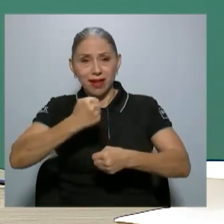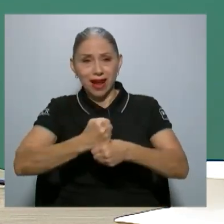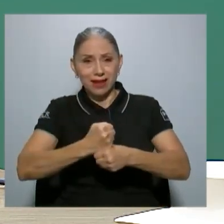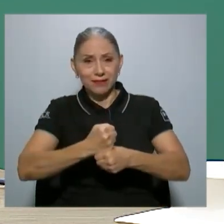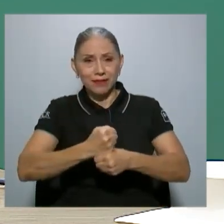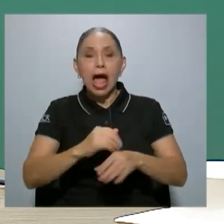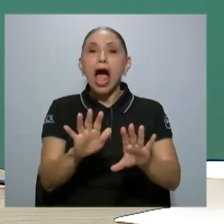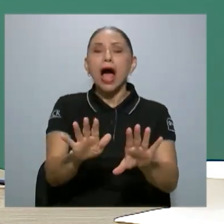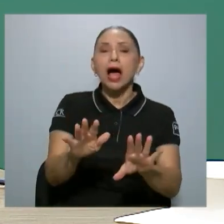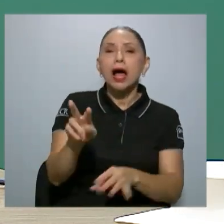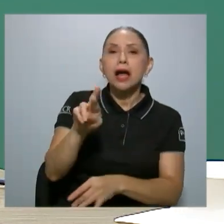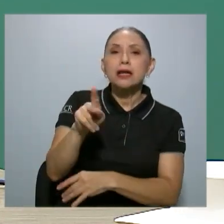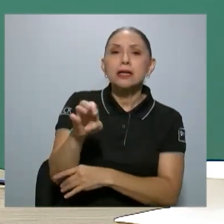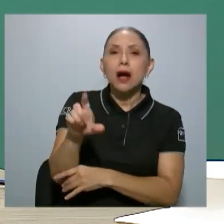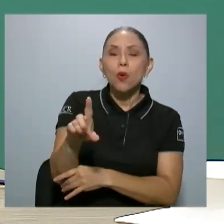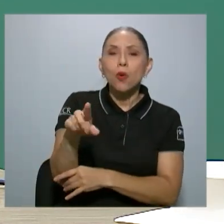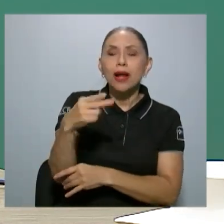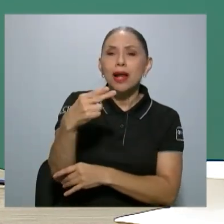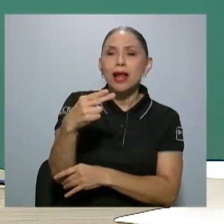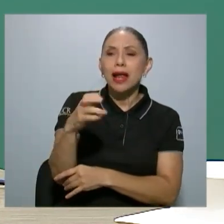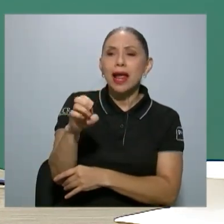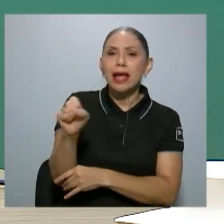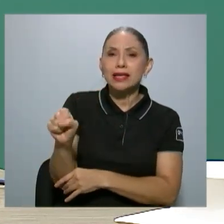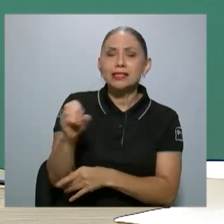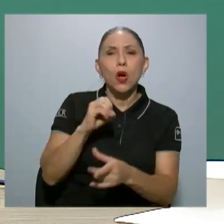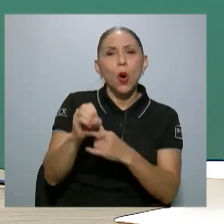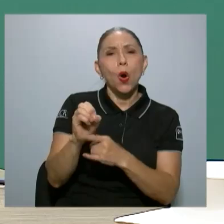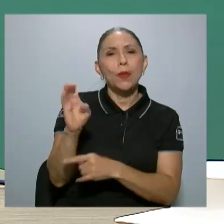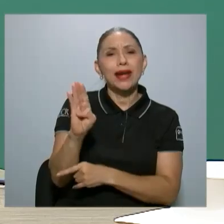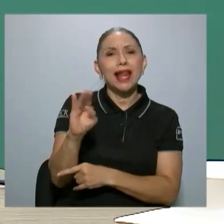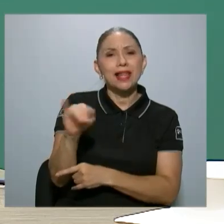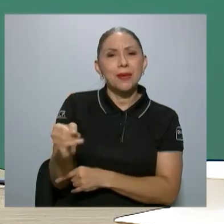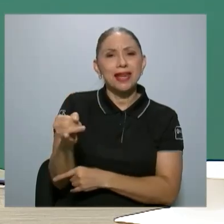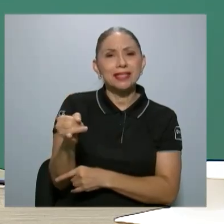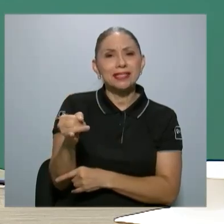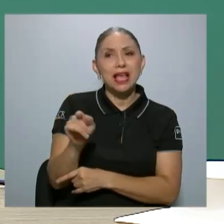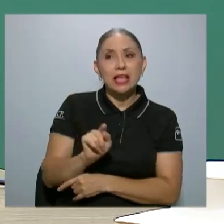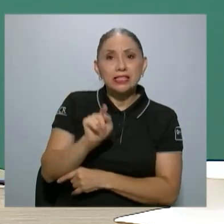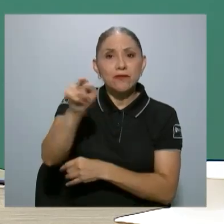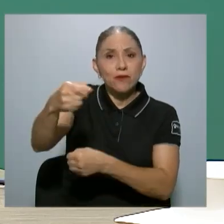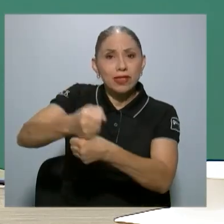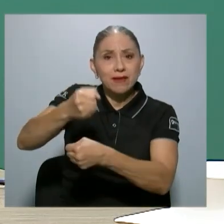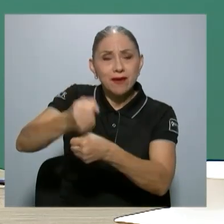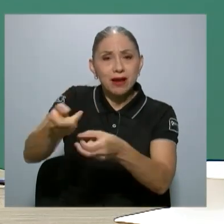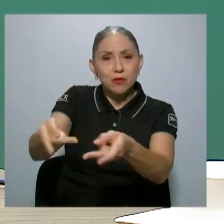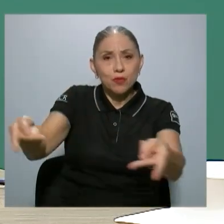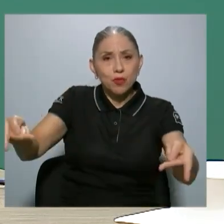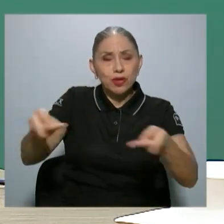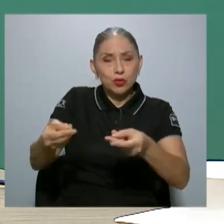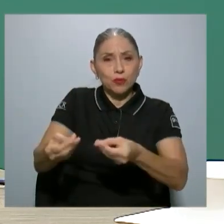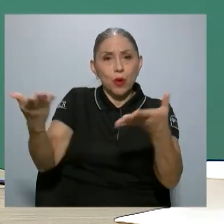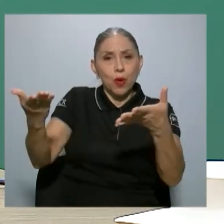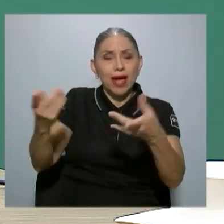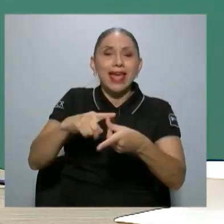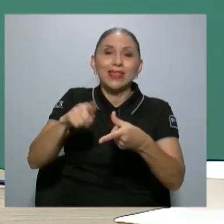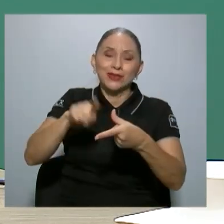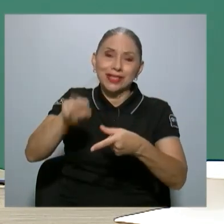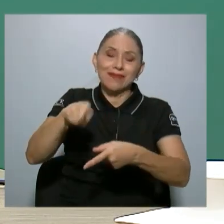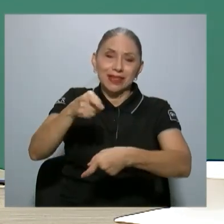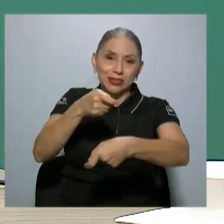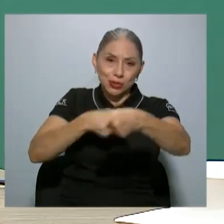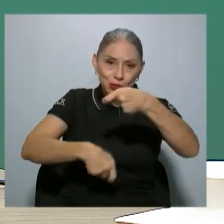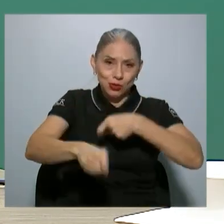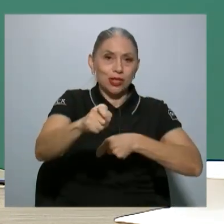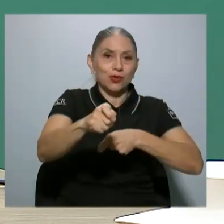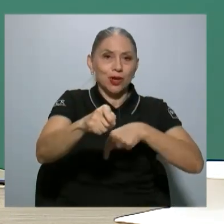Raúl Hess o Bernal Jiménez se fue a un puesto del gobierno, y entonces había que sustituirlo, y entonces